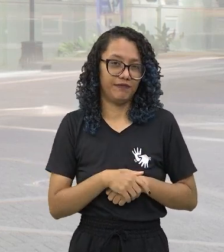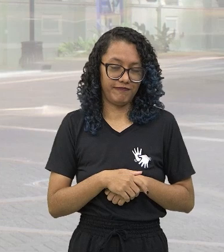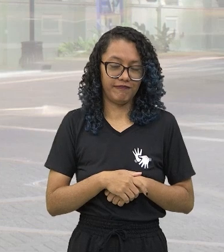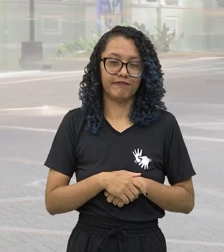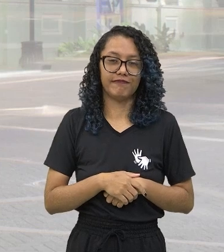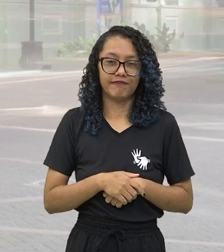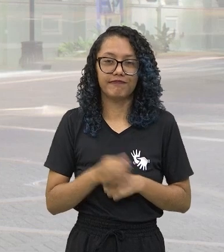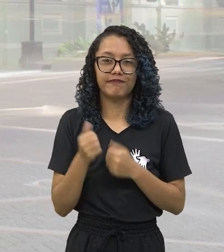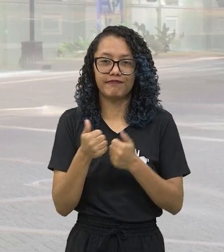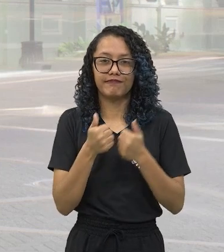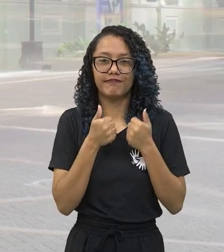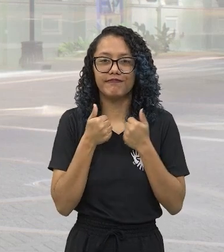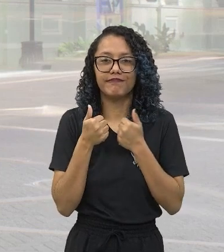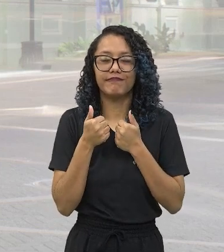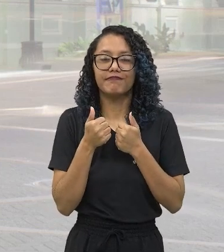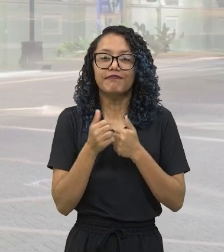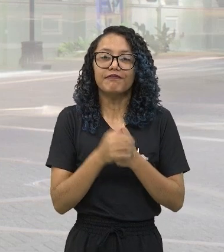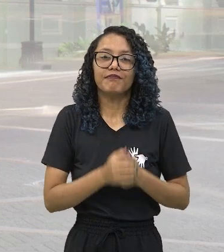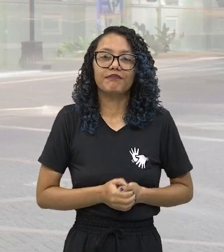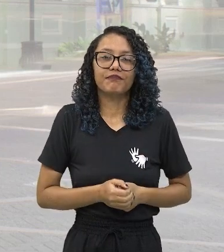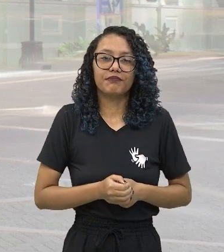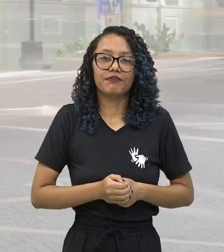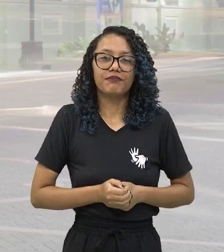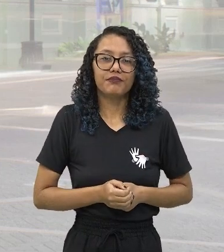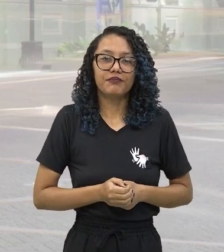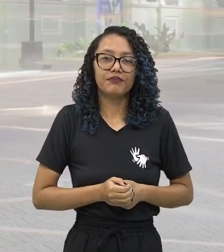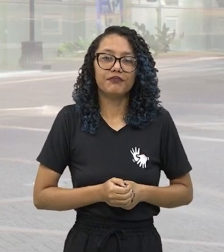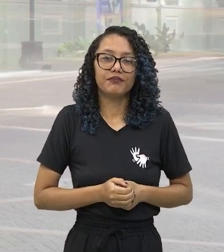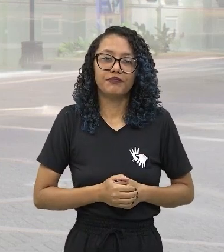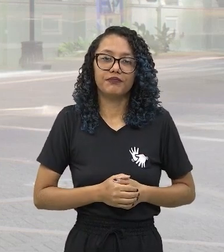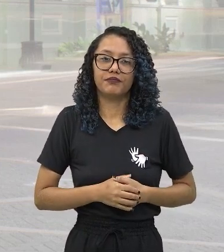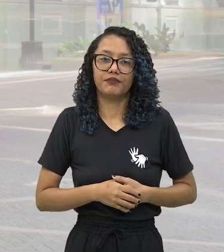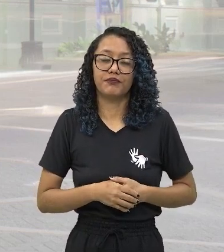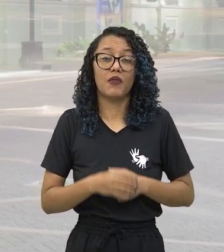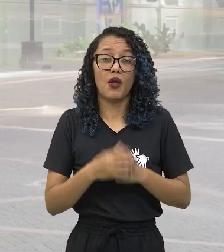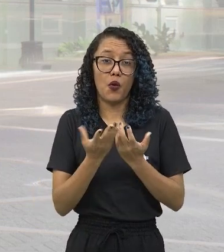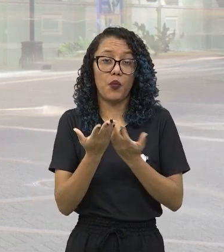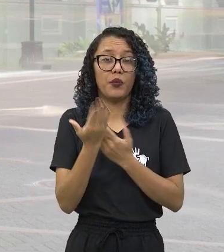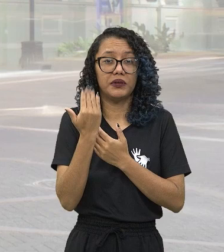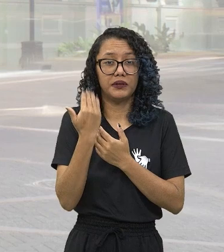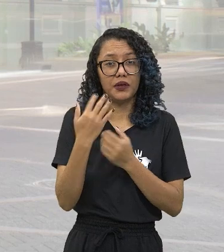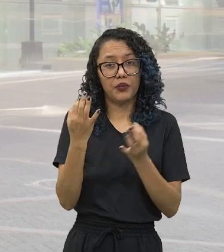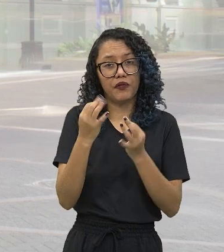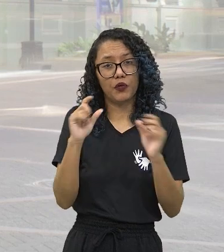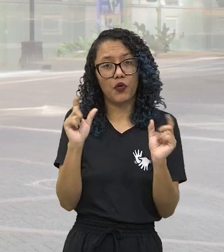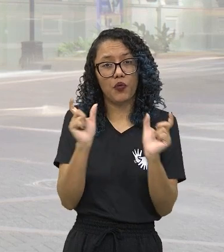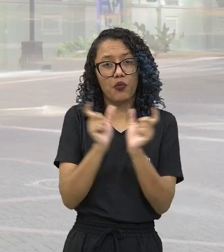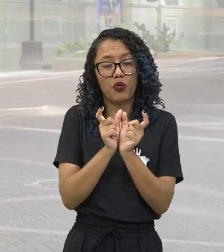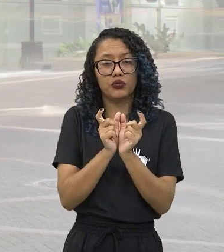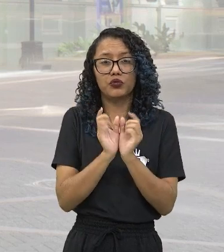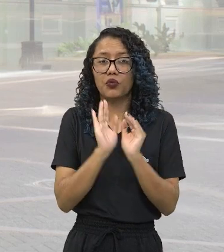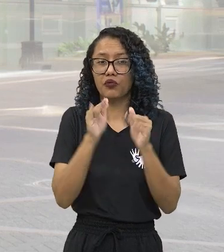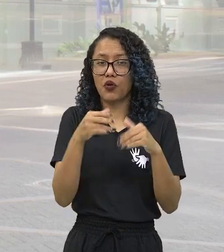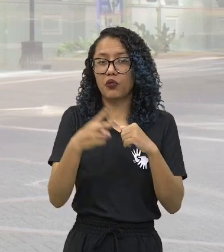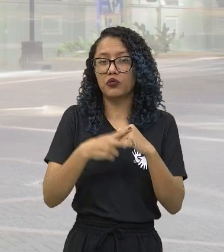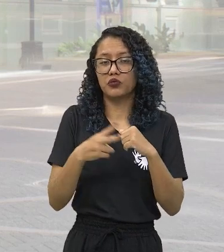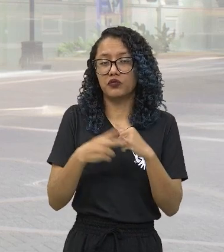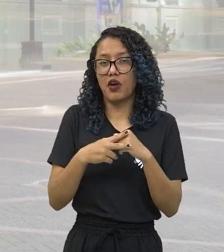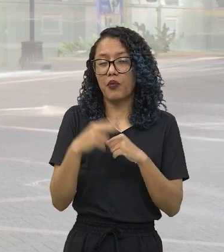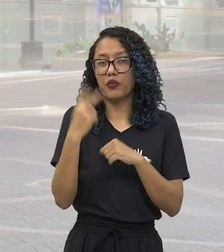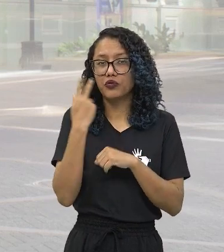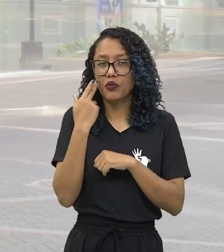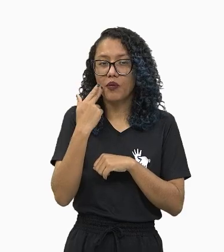irregulares. Muy bien. Pretérito perfecto compuesto, verbos irregulares. Y vamos con